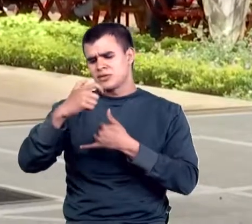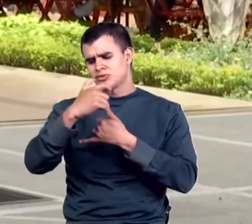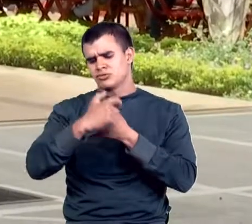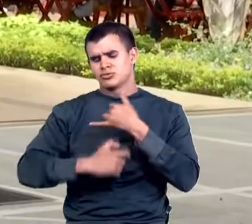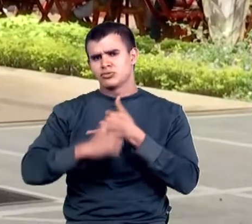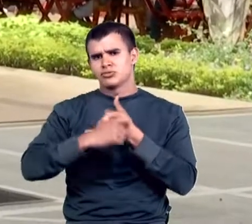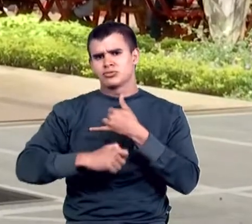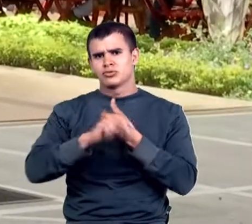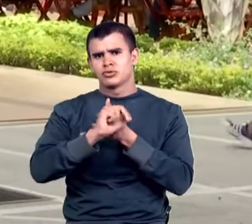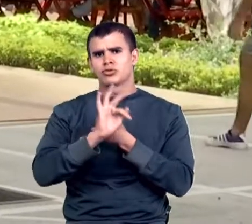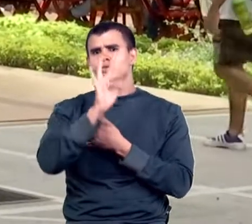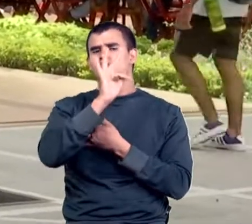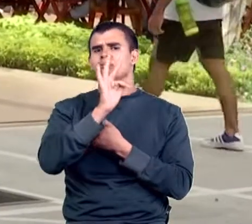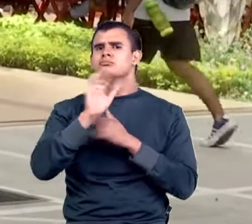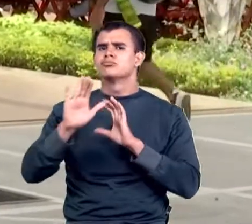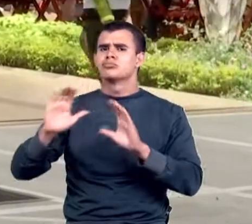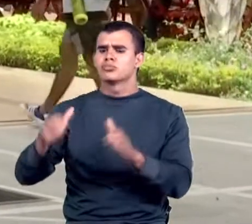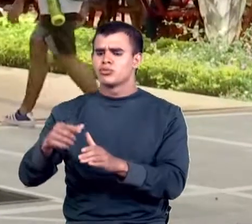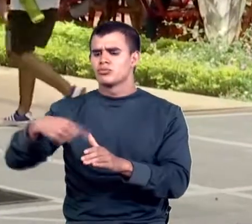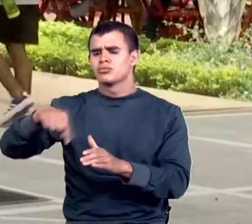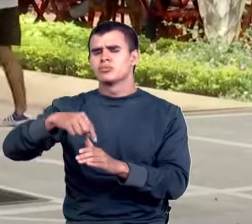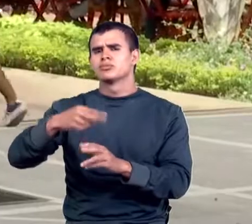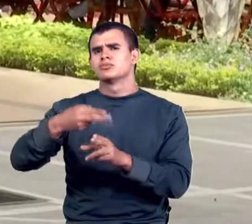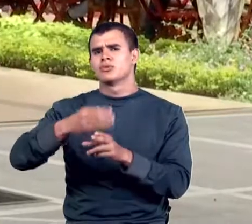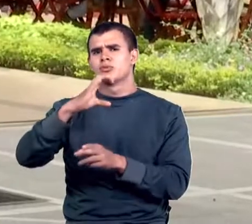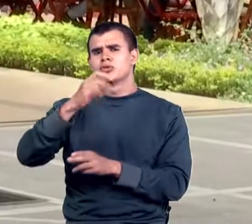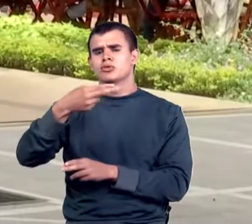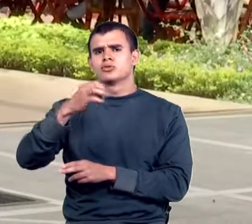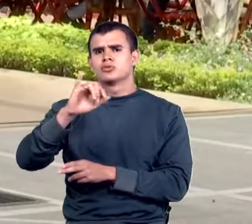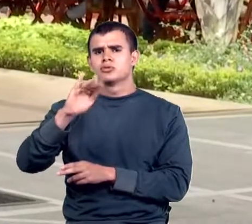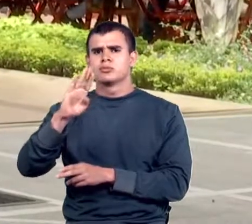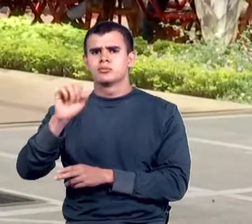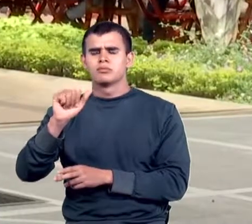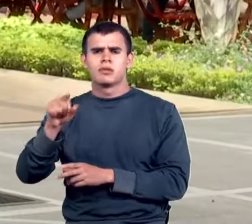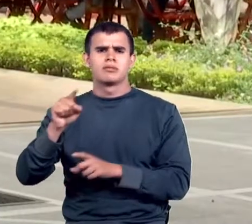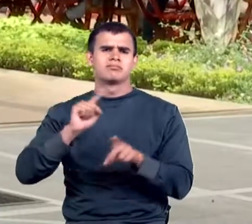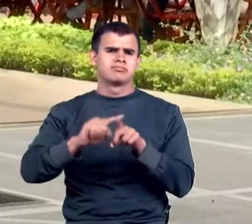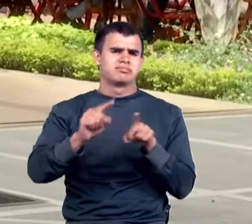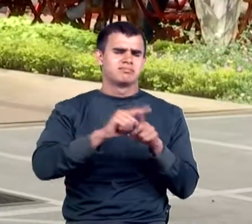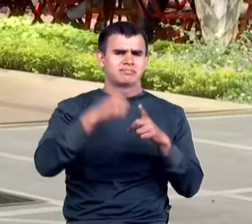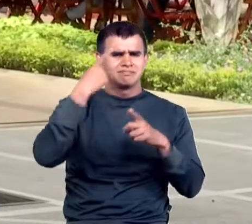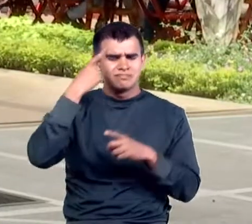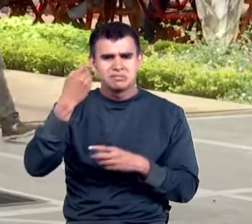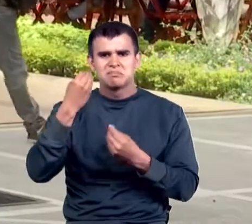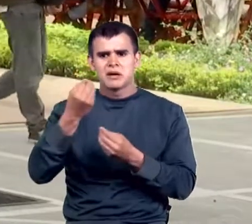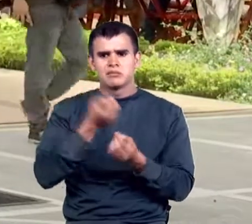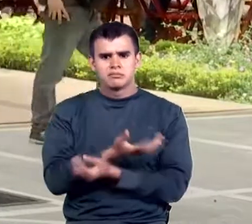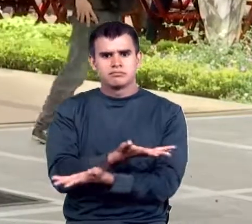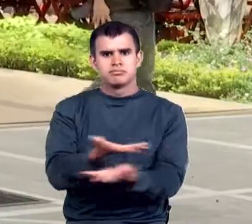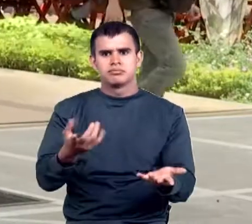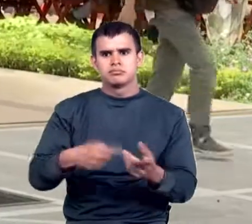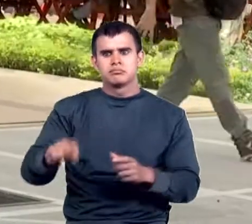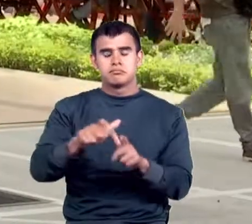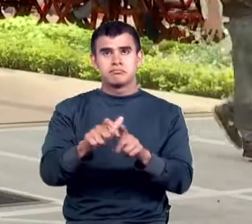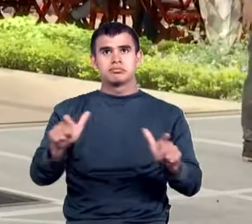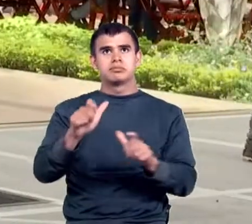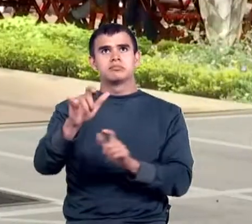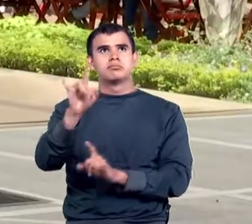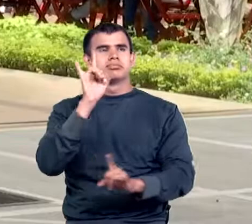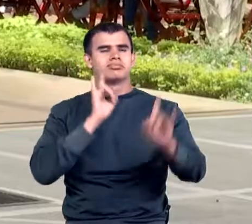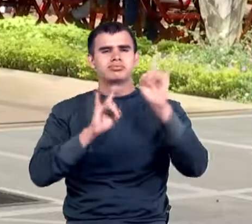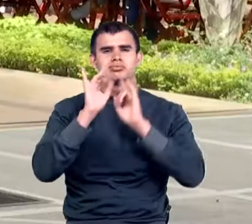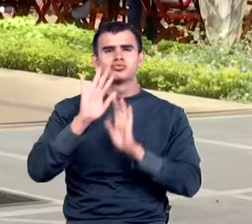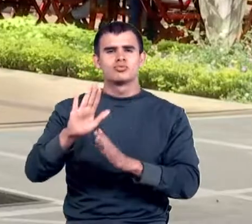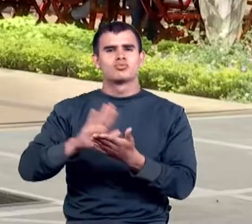del Pacífico. En esta zona, músicos como los de la agrupación Choibá enfrentan un sinnúmero de desafíos para lograr que sus canciones lleguen a un